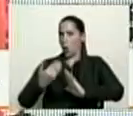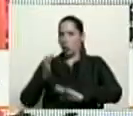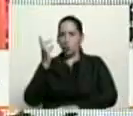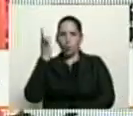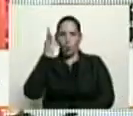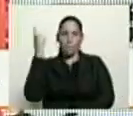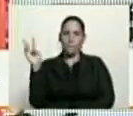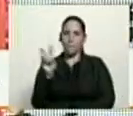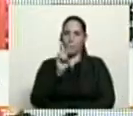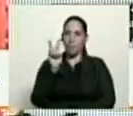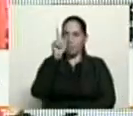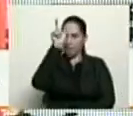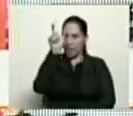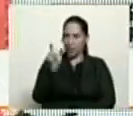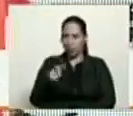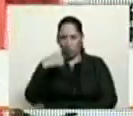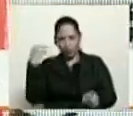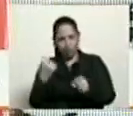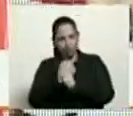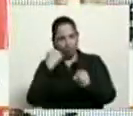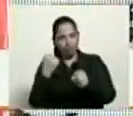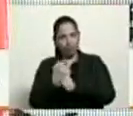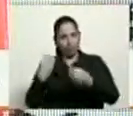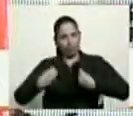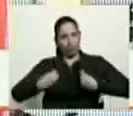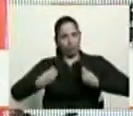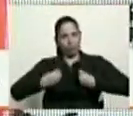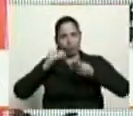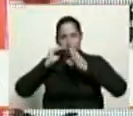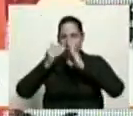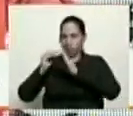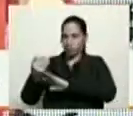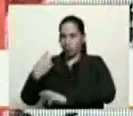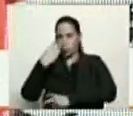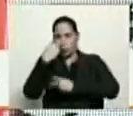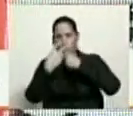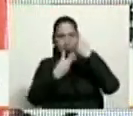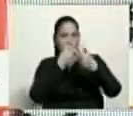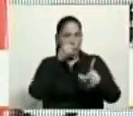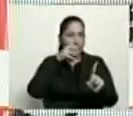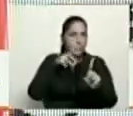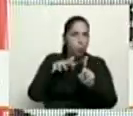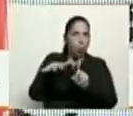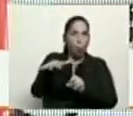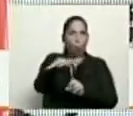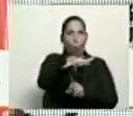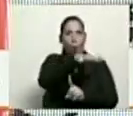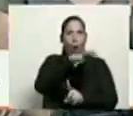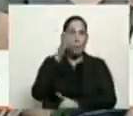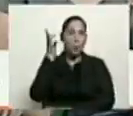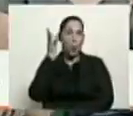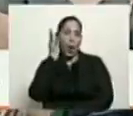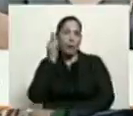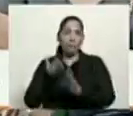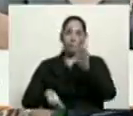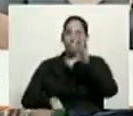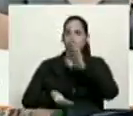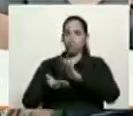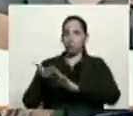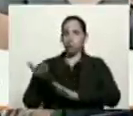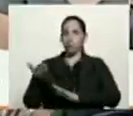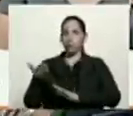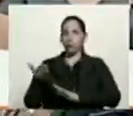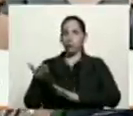venezolana, de la mujer trabajadora, la mujer que vive en las comunidades, en los barrios, en los pueblos, que es la que lleva el mando en